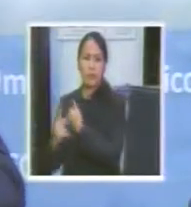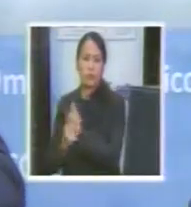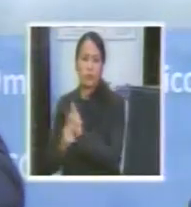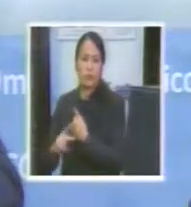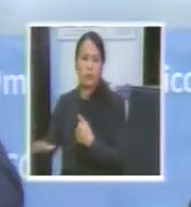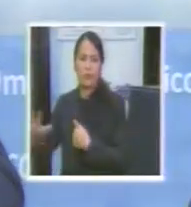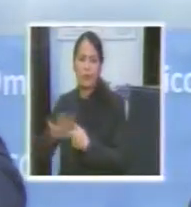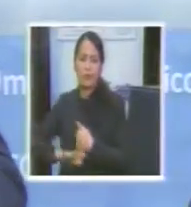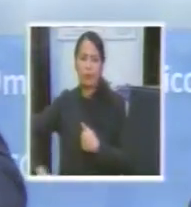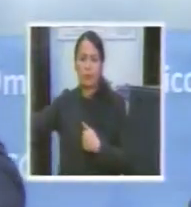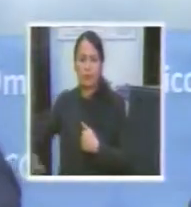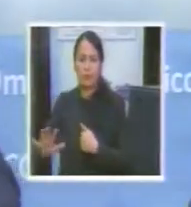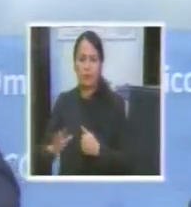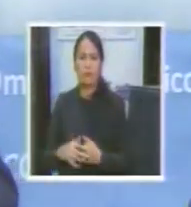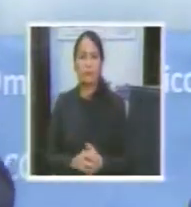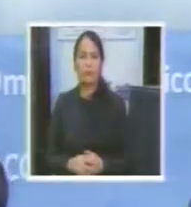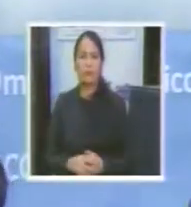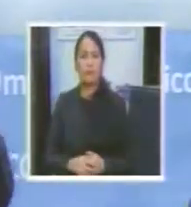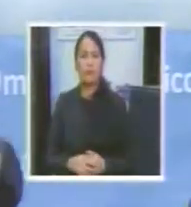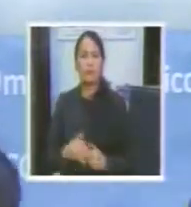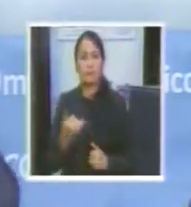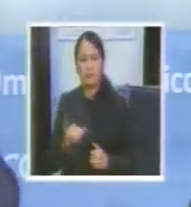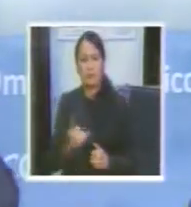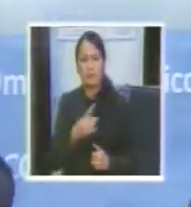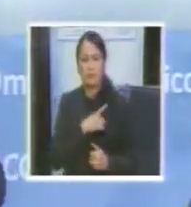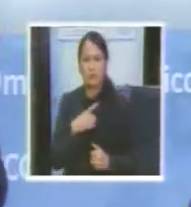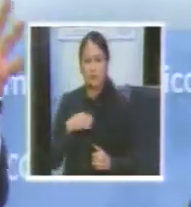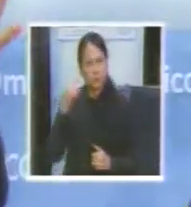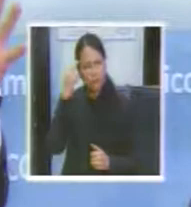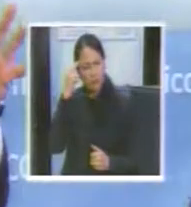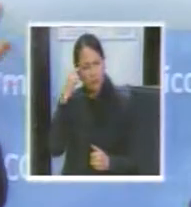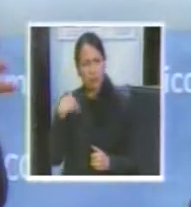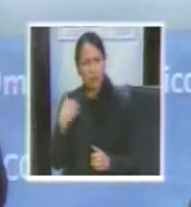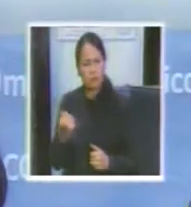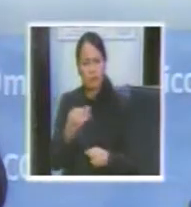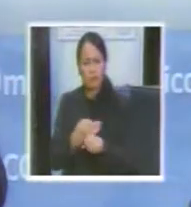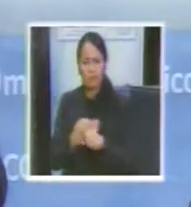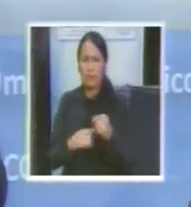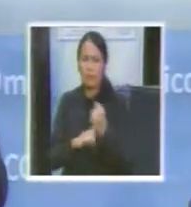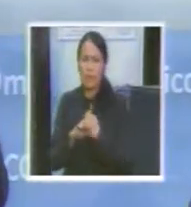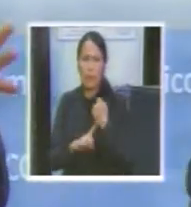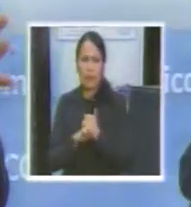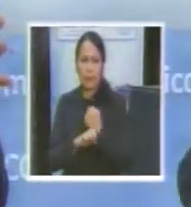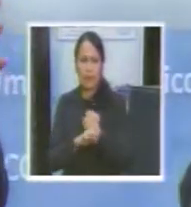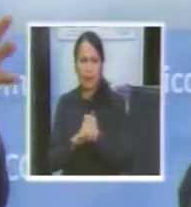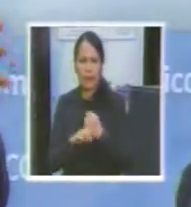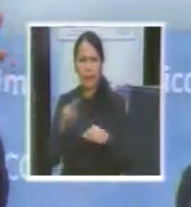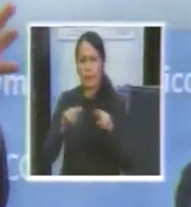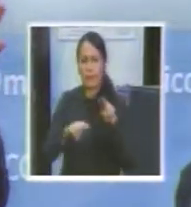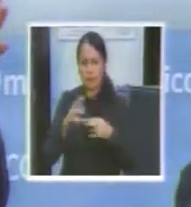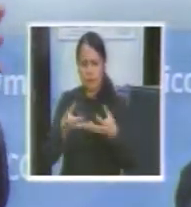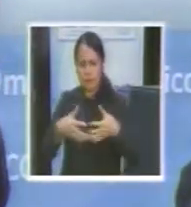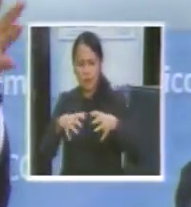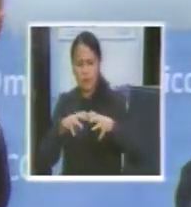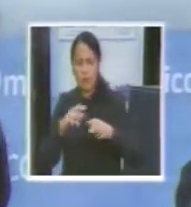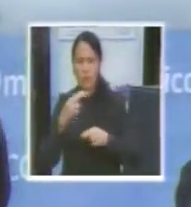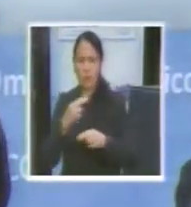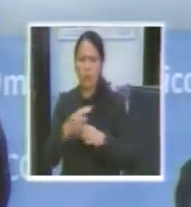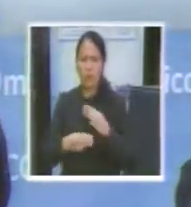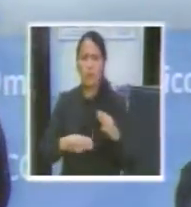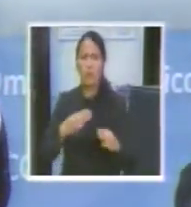continente y que debe hacernos conciencia en todos. La problemática que se vive a nivel mundial, a nivel global, es